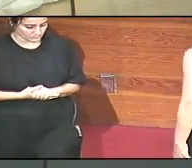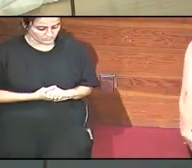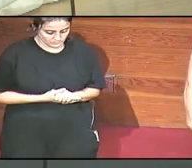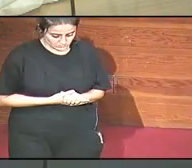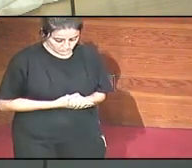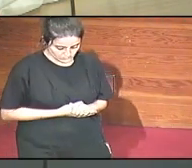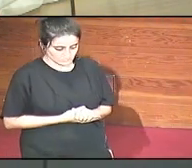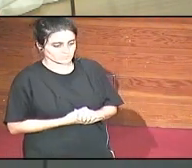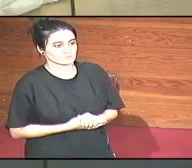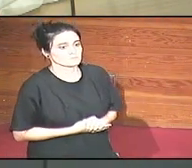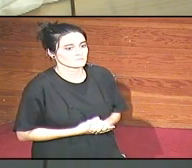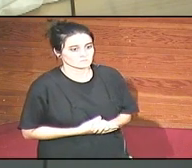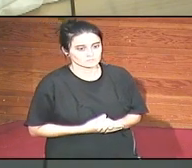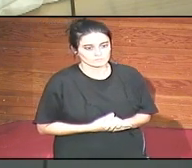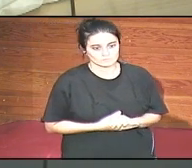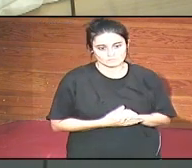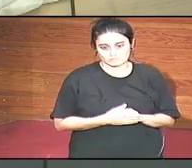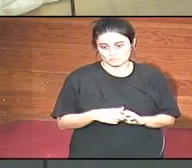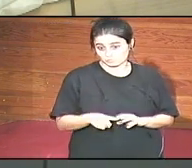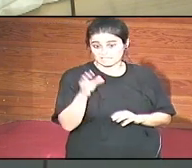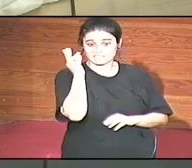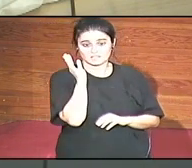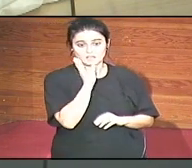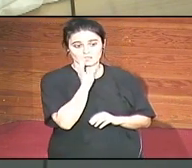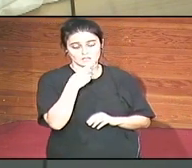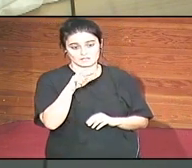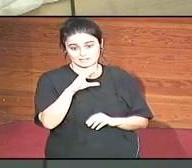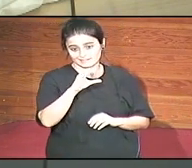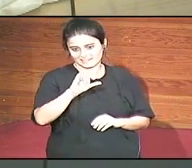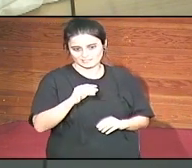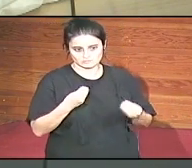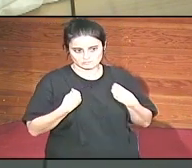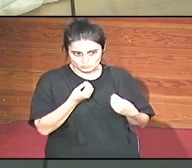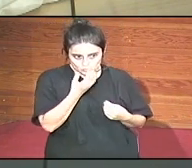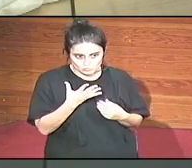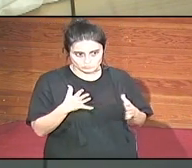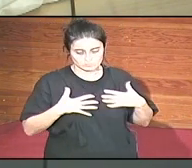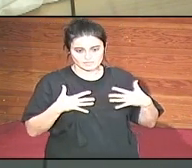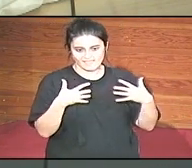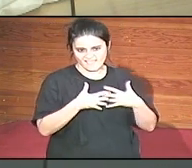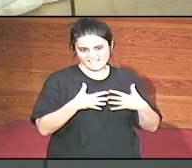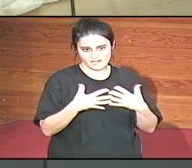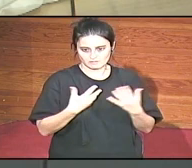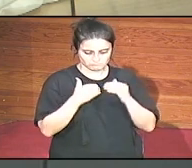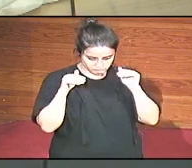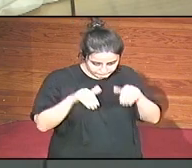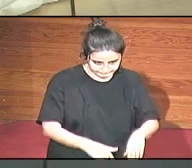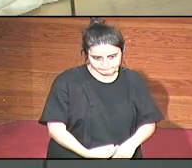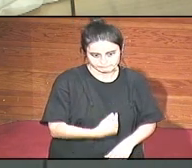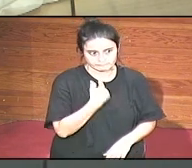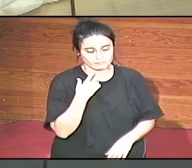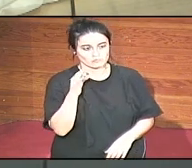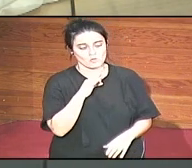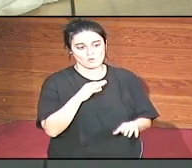en todo pero ya tranquilamente de repente llega a la guerra de todos se hunde o amigos de sudáfrica que viven de